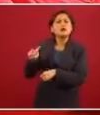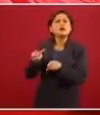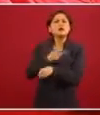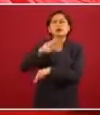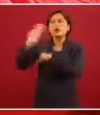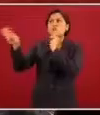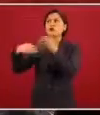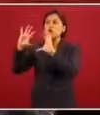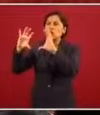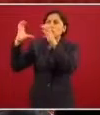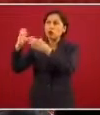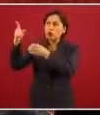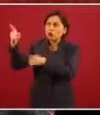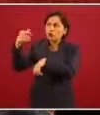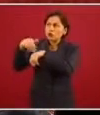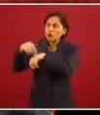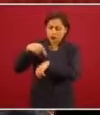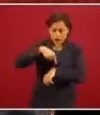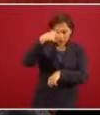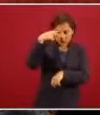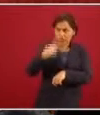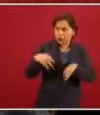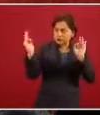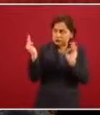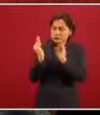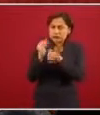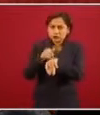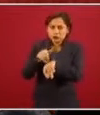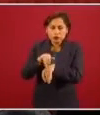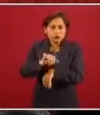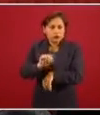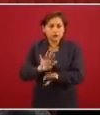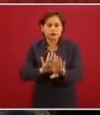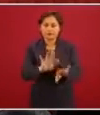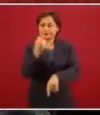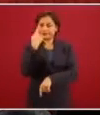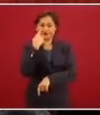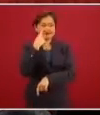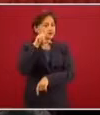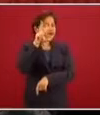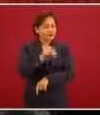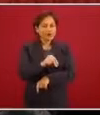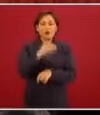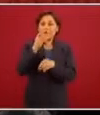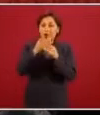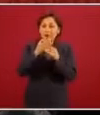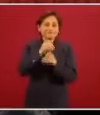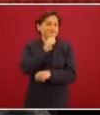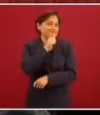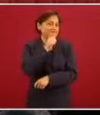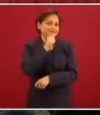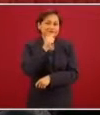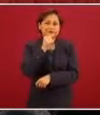paro nuevamente, qué bueno que lo menciona Ángeles. Justamente por eso es que digo, no es interpretable en este momento, porque son muy poquitas